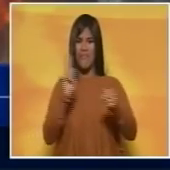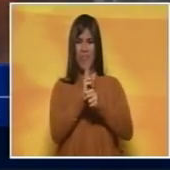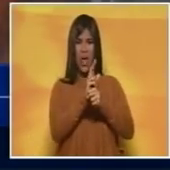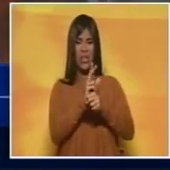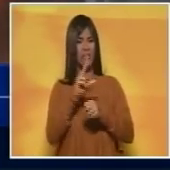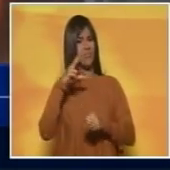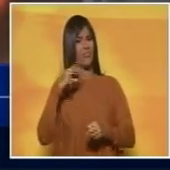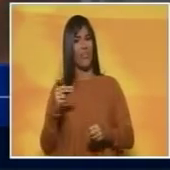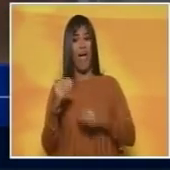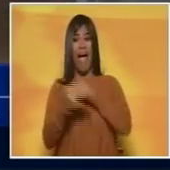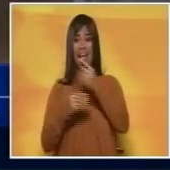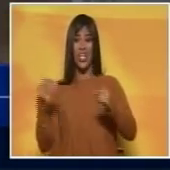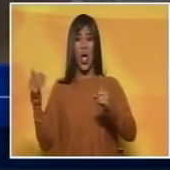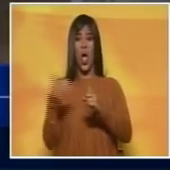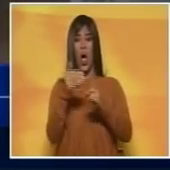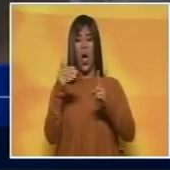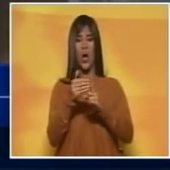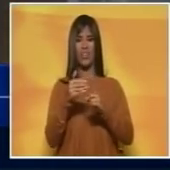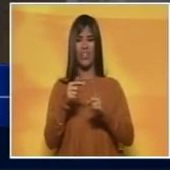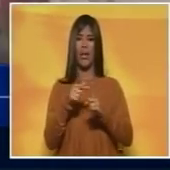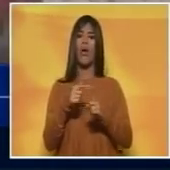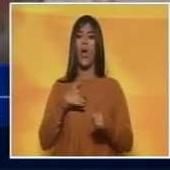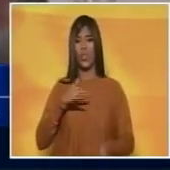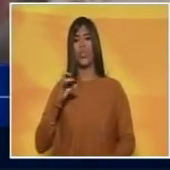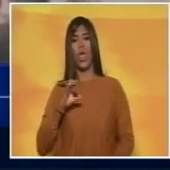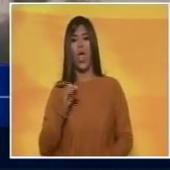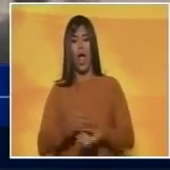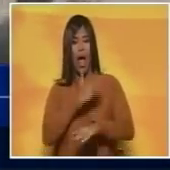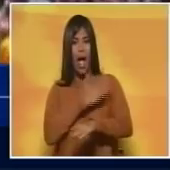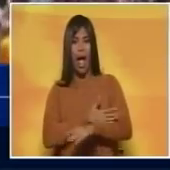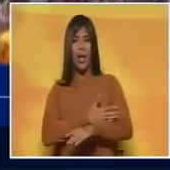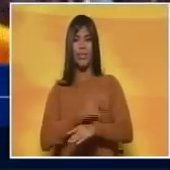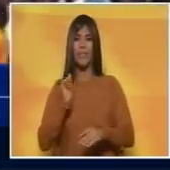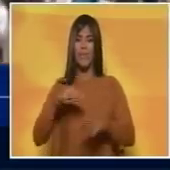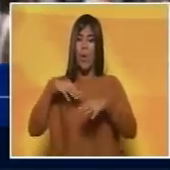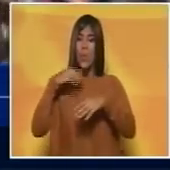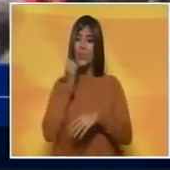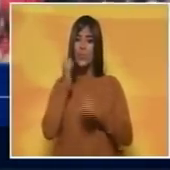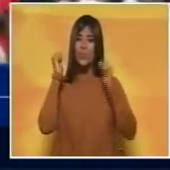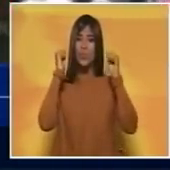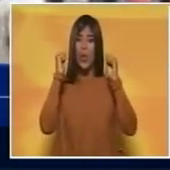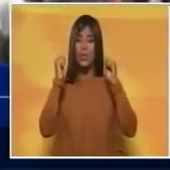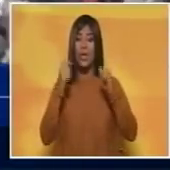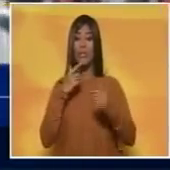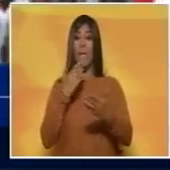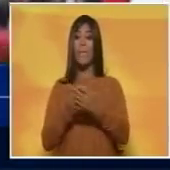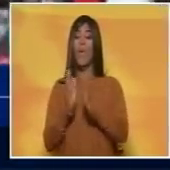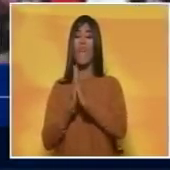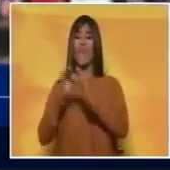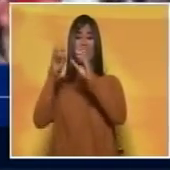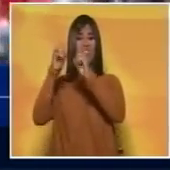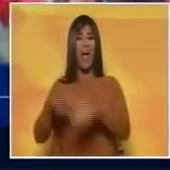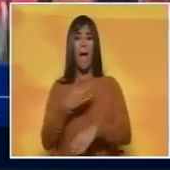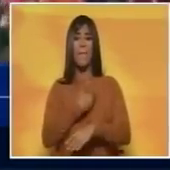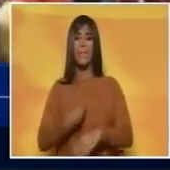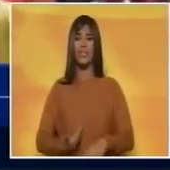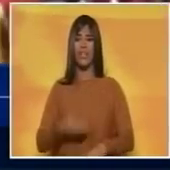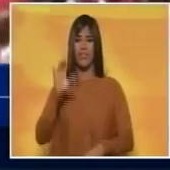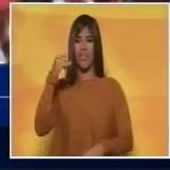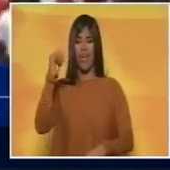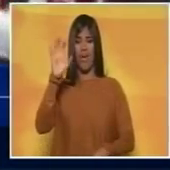lo que condenó las acciones lamentables ocurridas durante las protestas que exigen la renuncia del presidente Jovenel